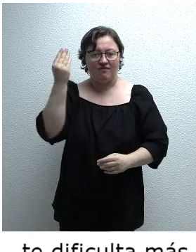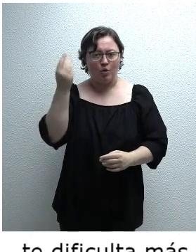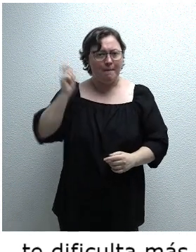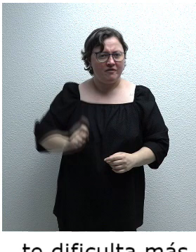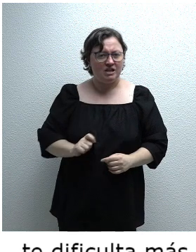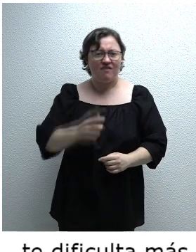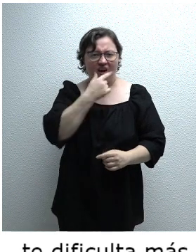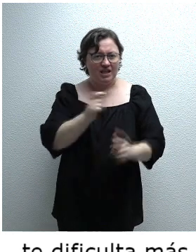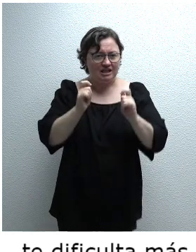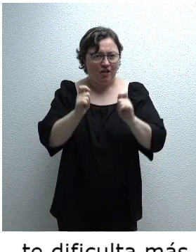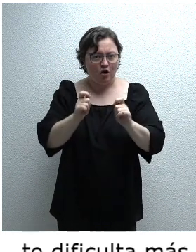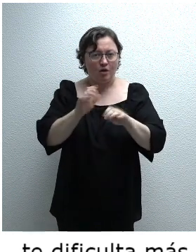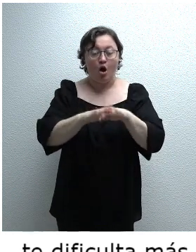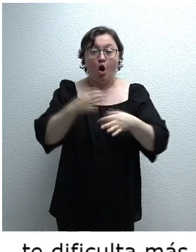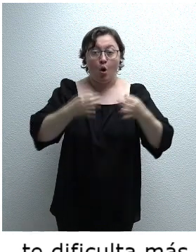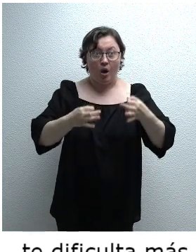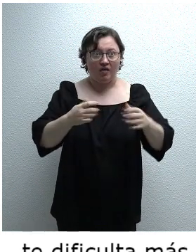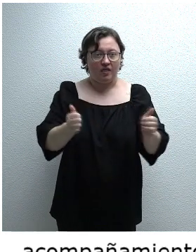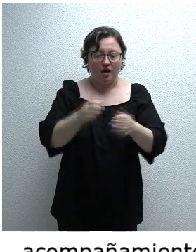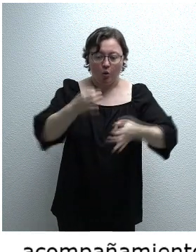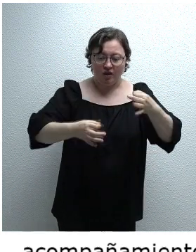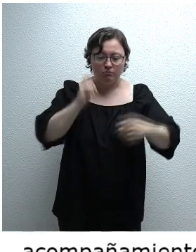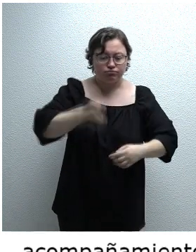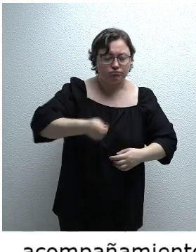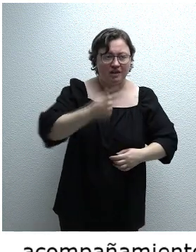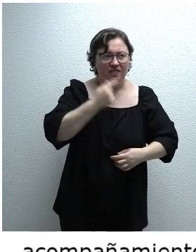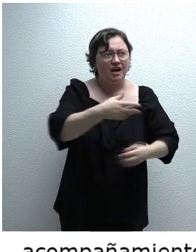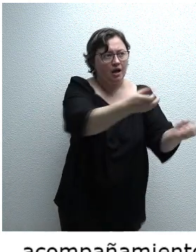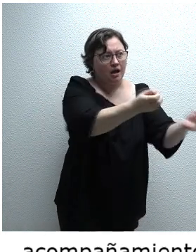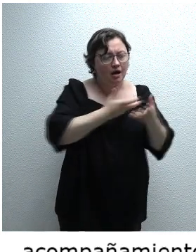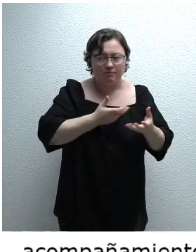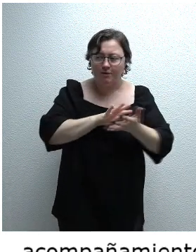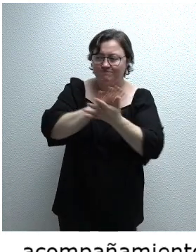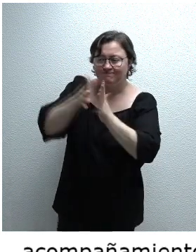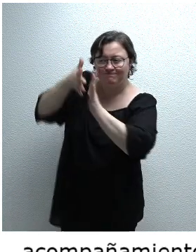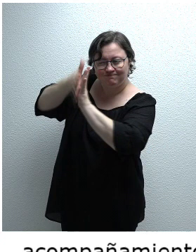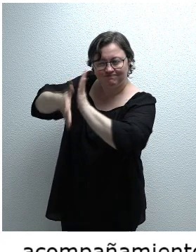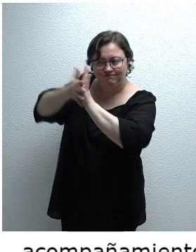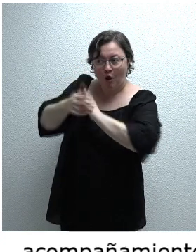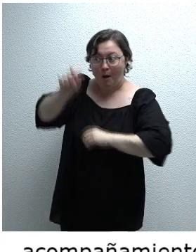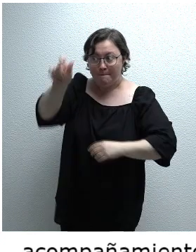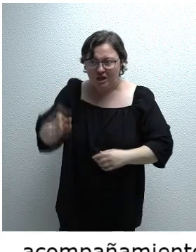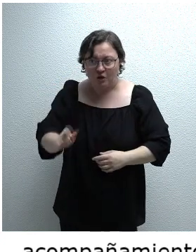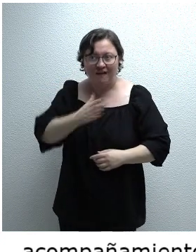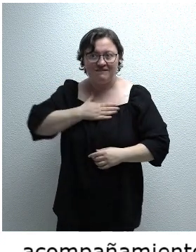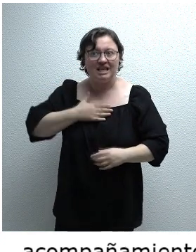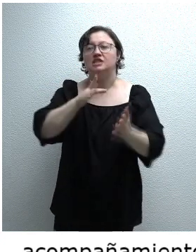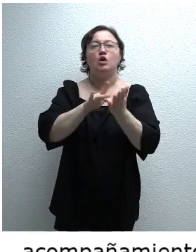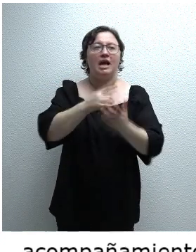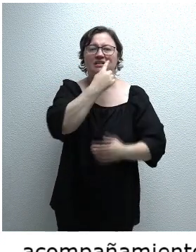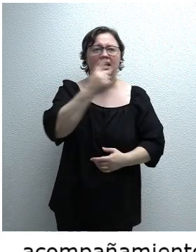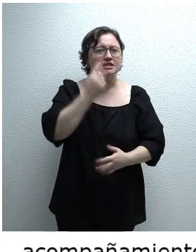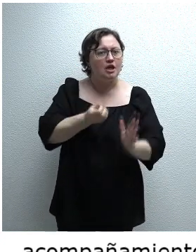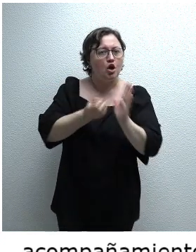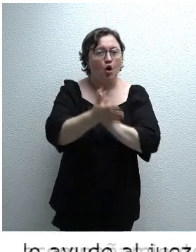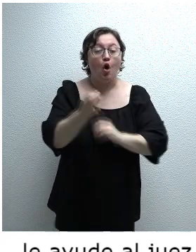un profesional que le ayude al juez a transmitir qué es lo que pretende de la persona, si es una testifical, si